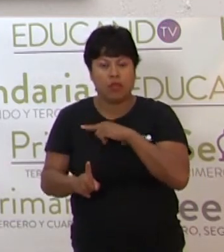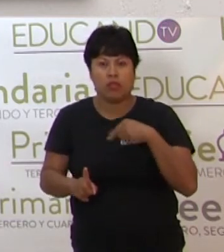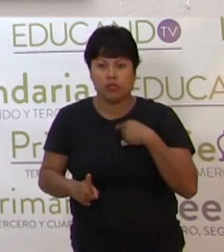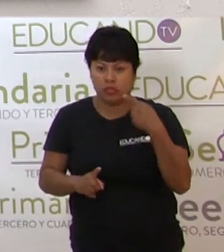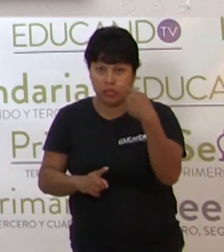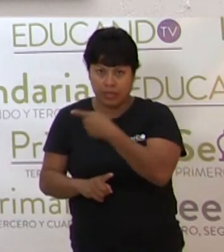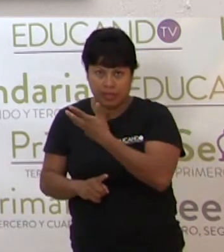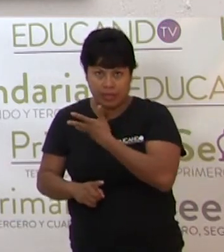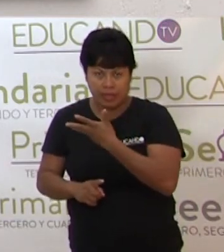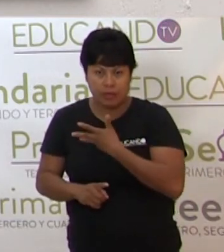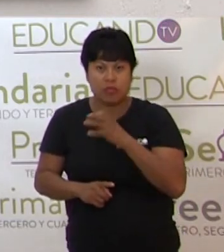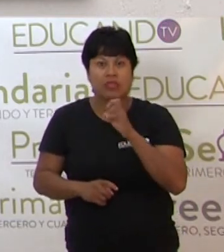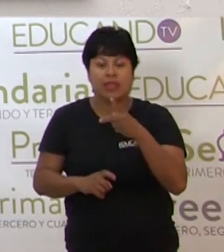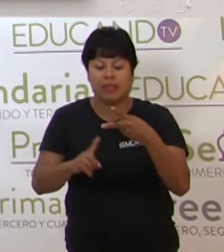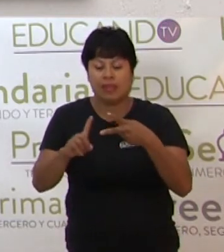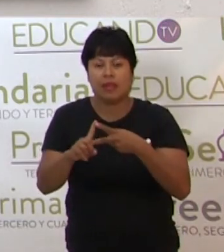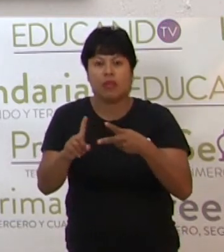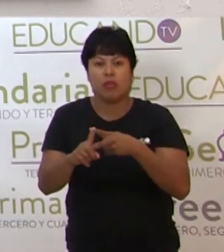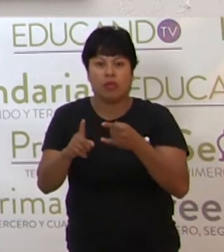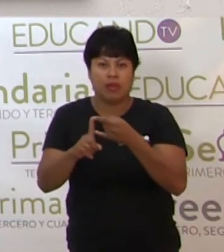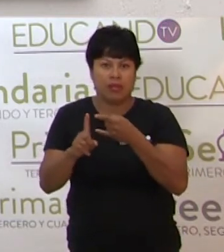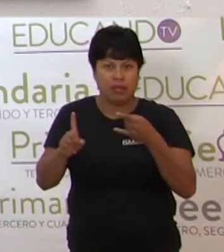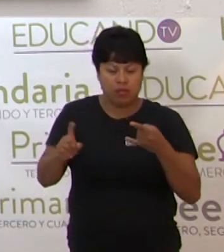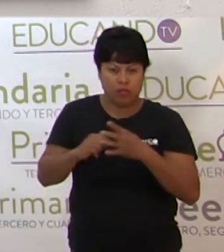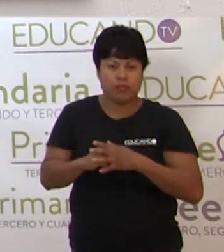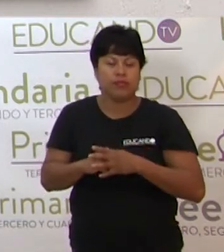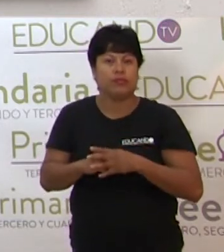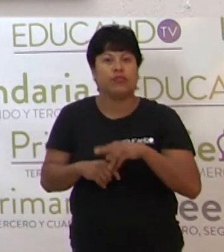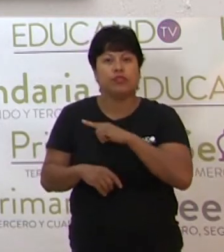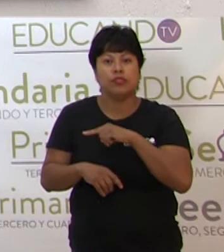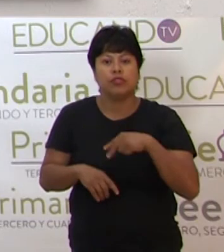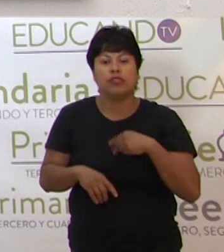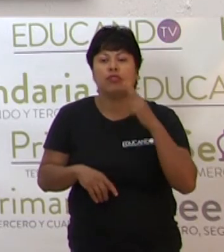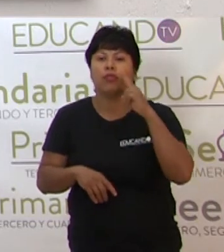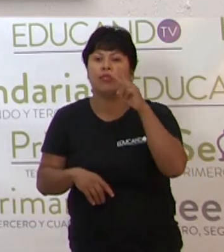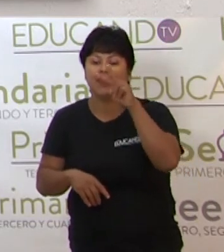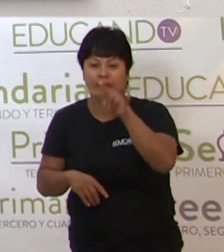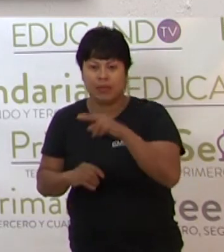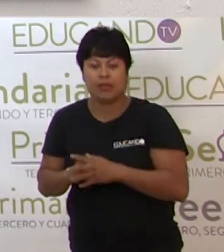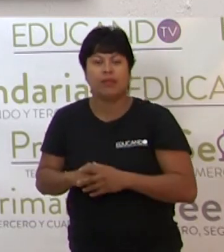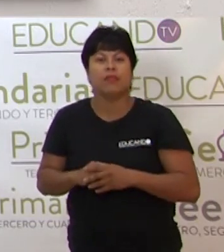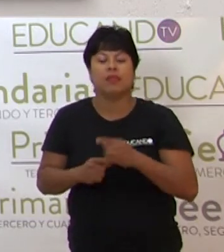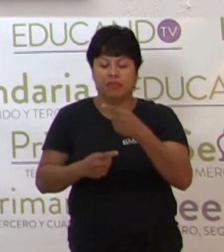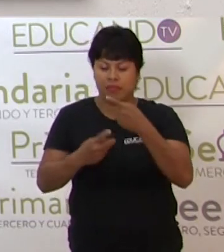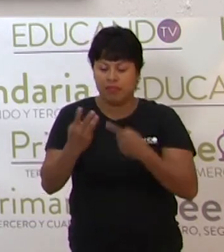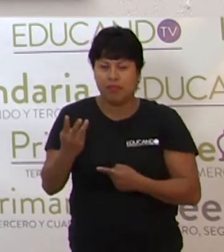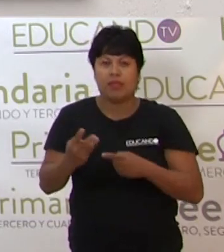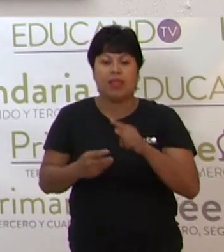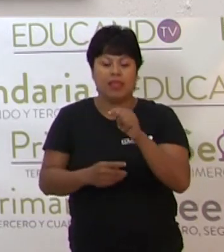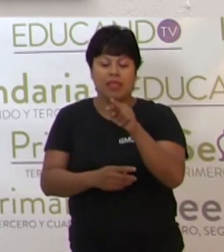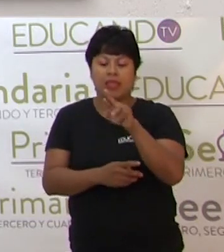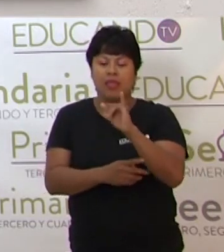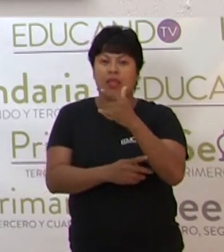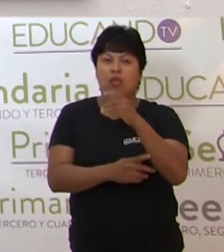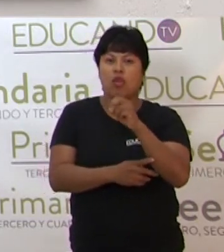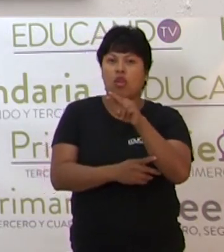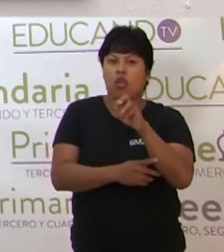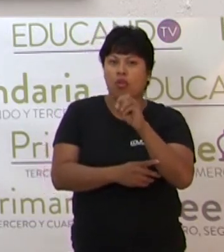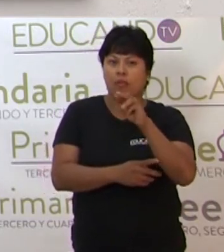el triángulo rectángulo. Vamos a definir, ¿sí?, las funciones